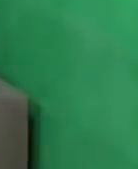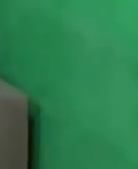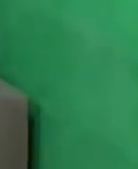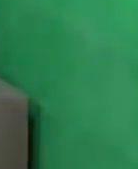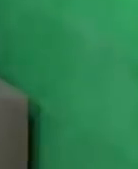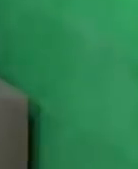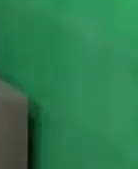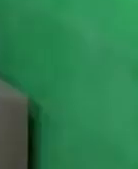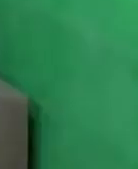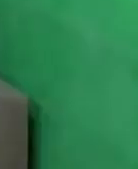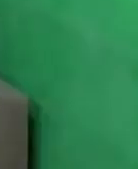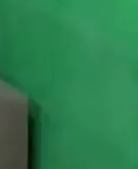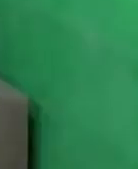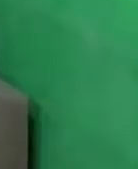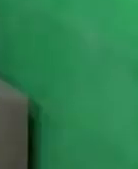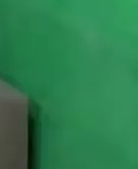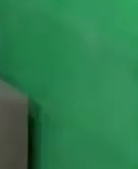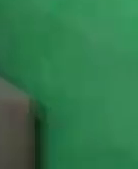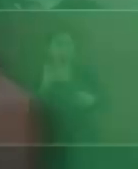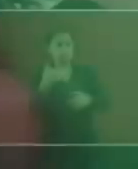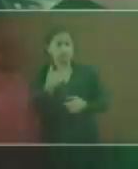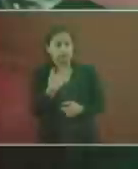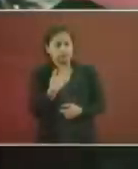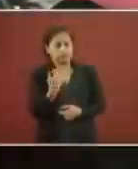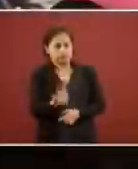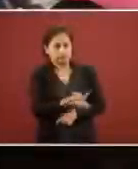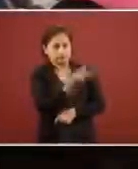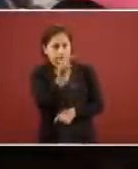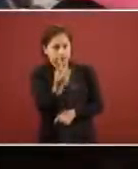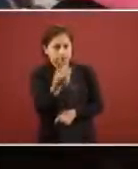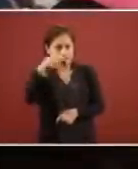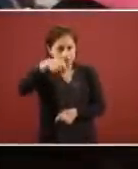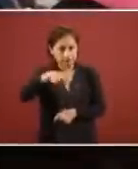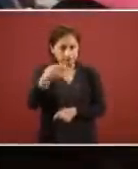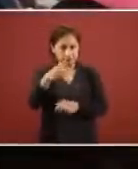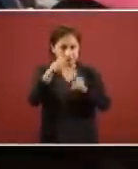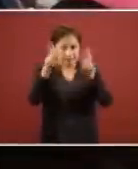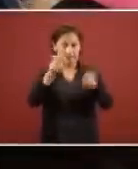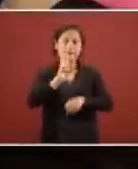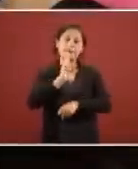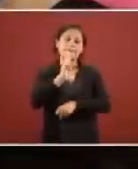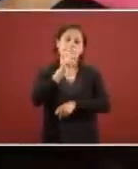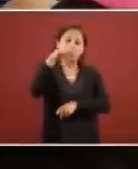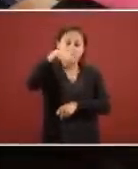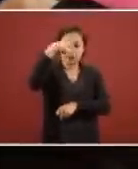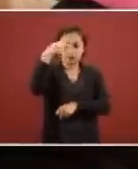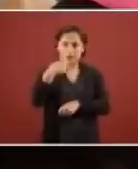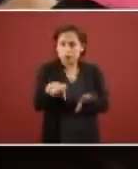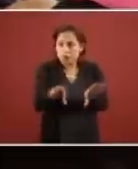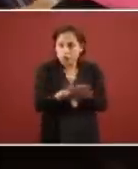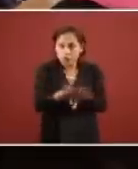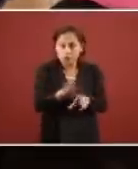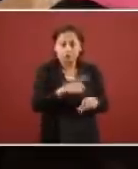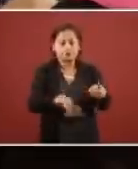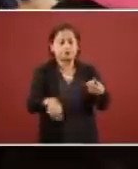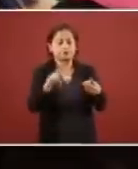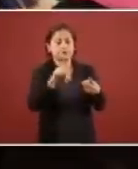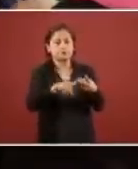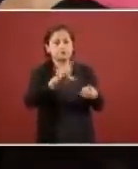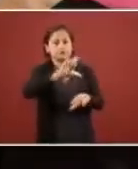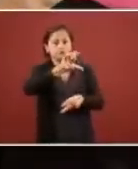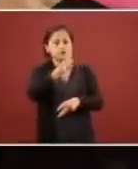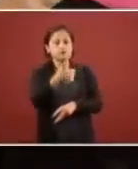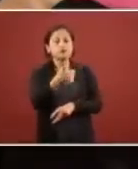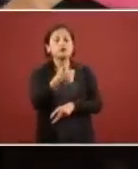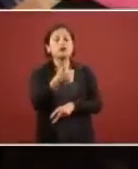manera. Vamos a escuchar el siguiente segmento de video. Y la segunda es, ante la disminución de los